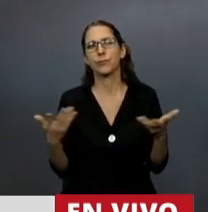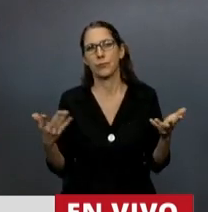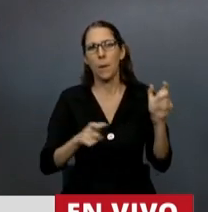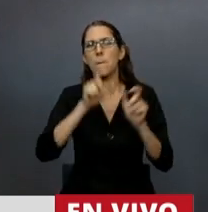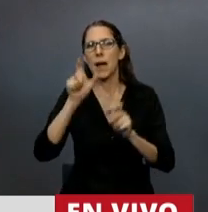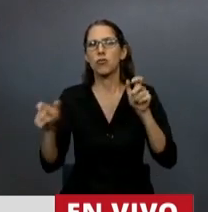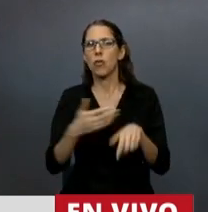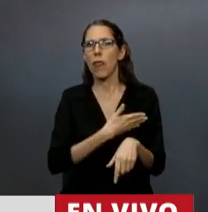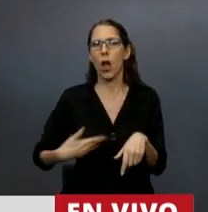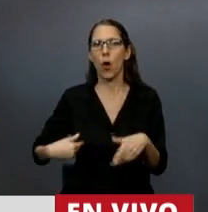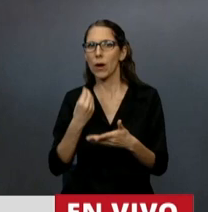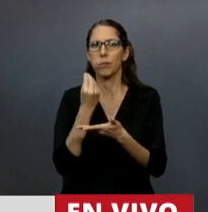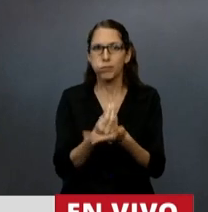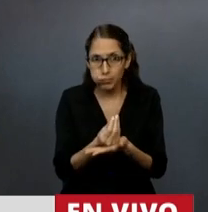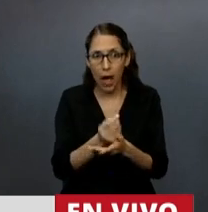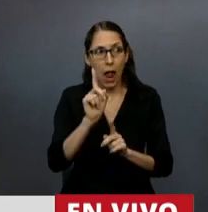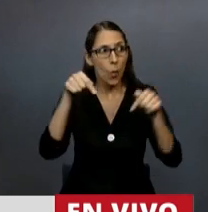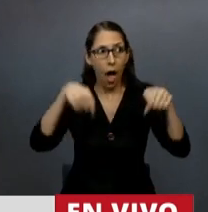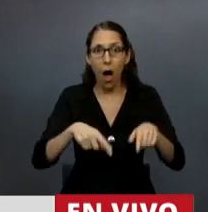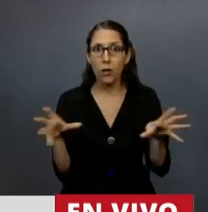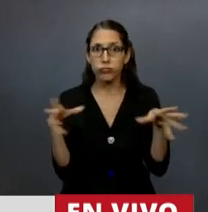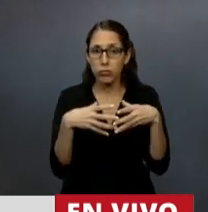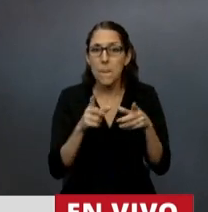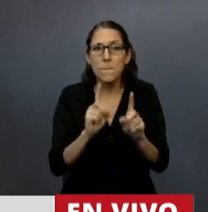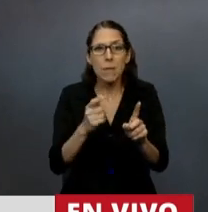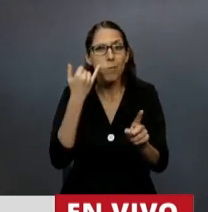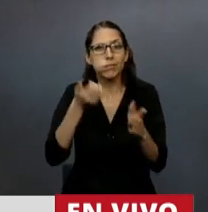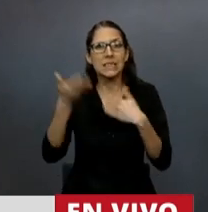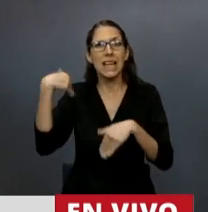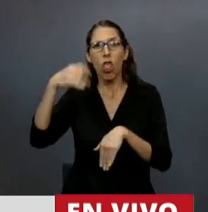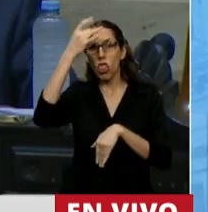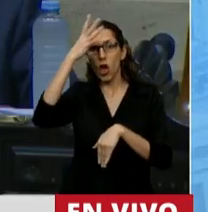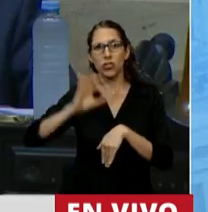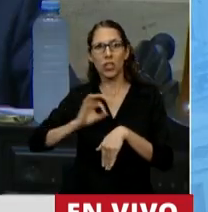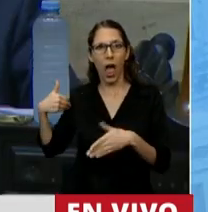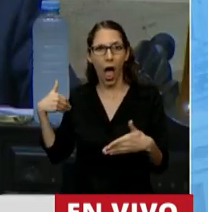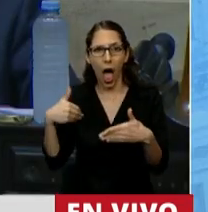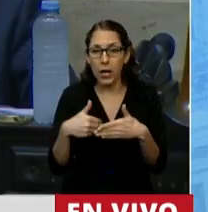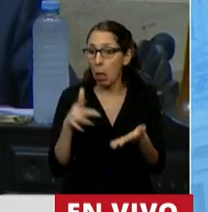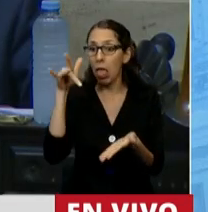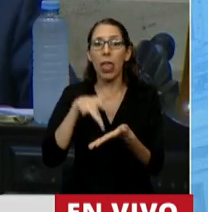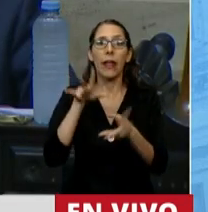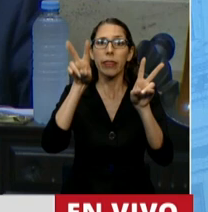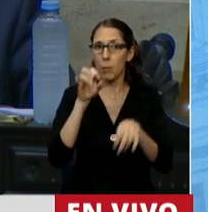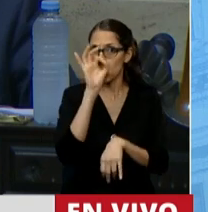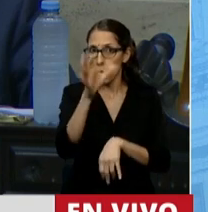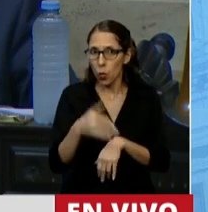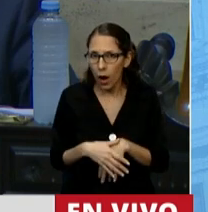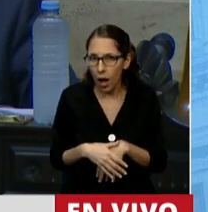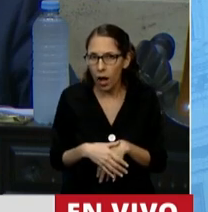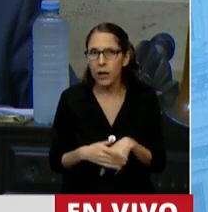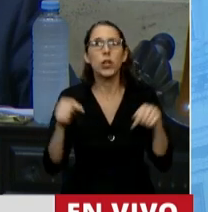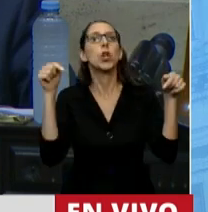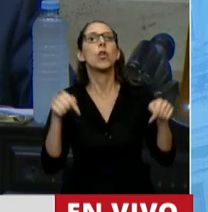en el gobierno estuvieron 12 años en el gobierno y no fueron capaces de tratarlo una sola vez, ni una. Y hoy son